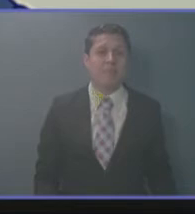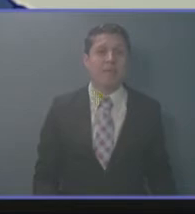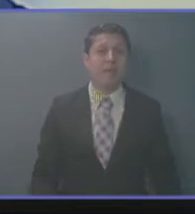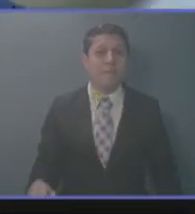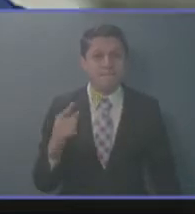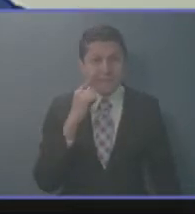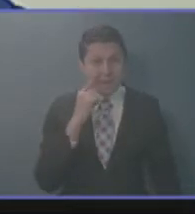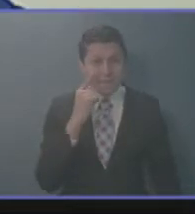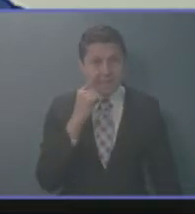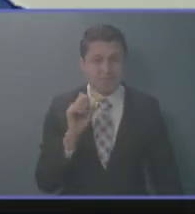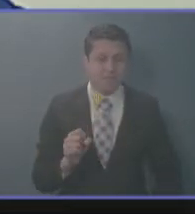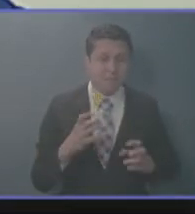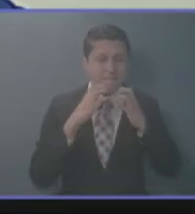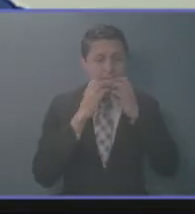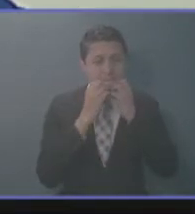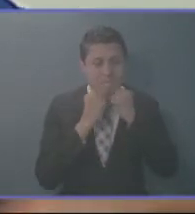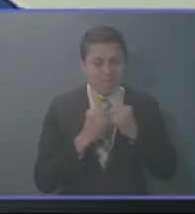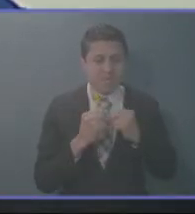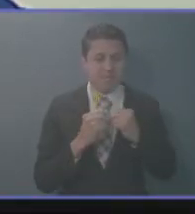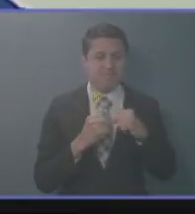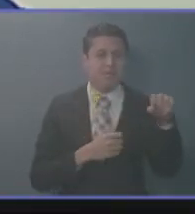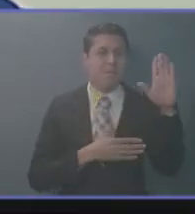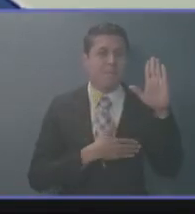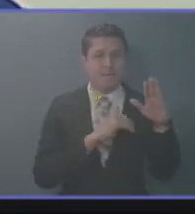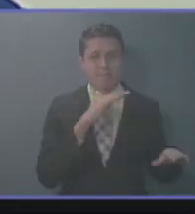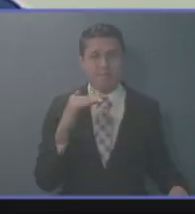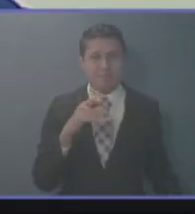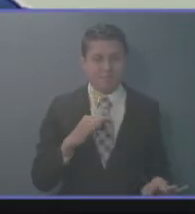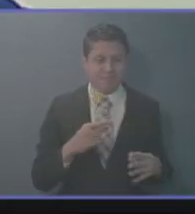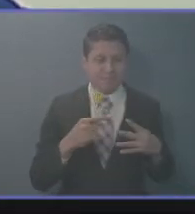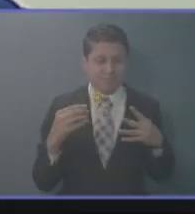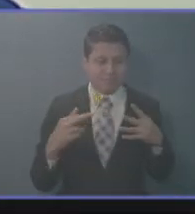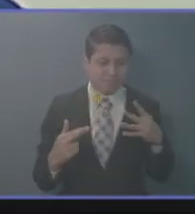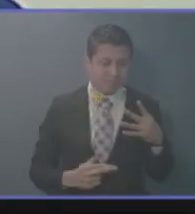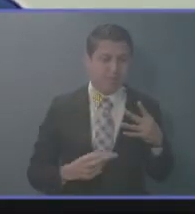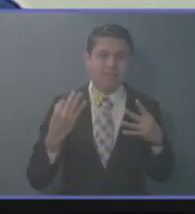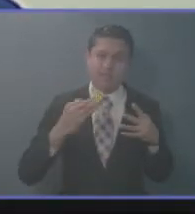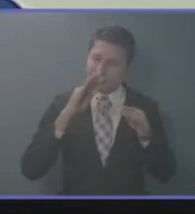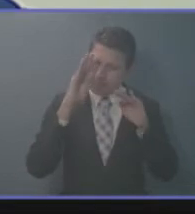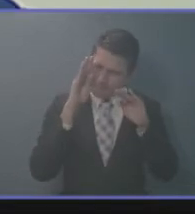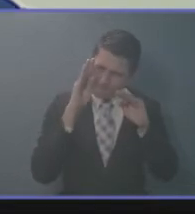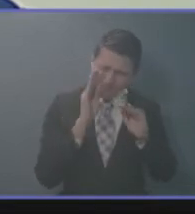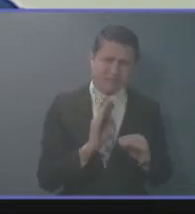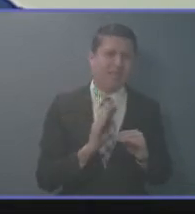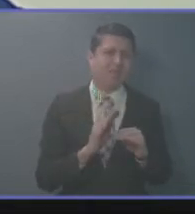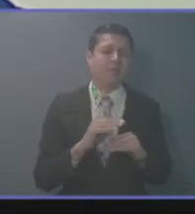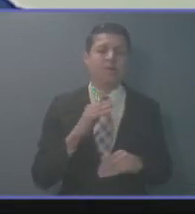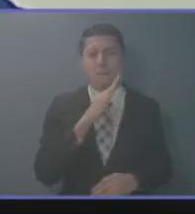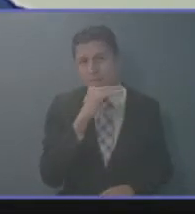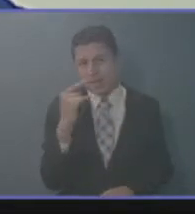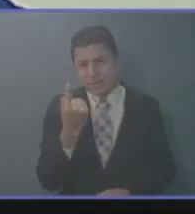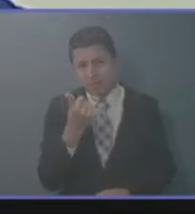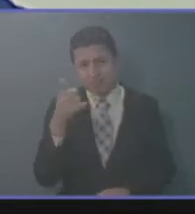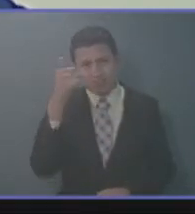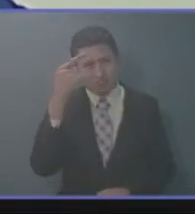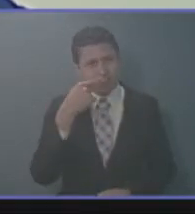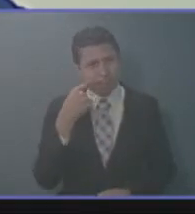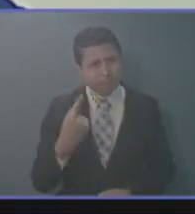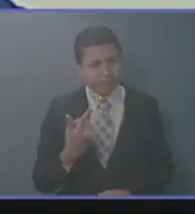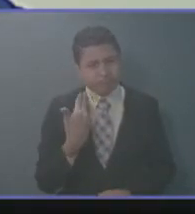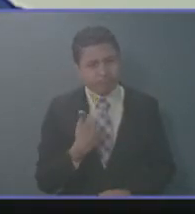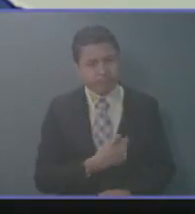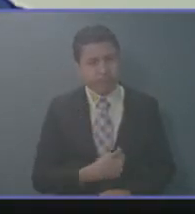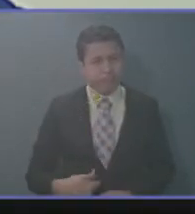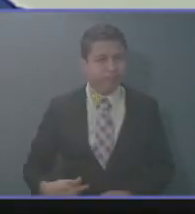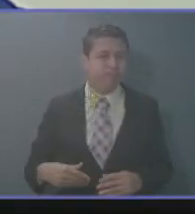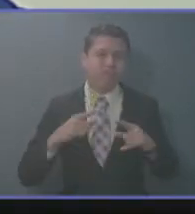tendientes a asegurar el cumplimiento de las medidas y normas sanitarias decretadas bajo el estado de emergencia nacional